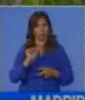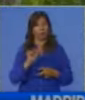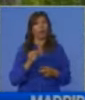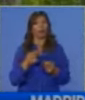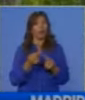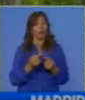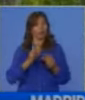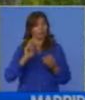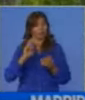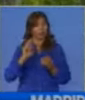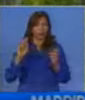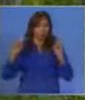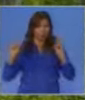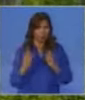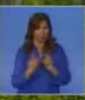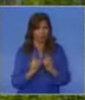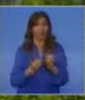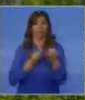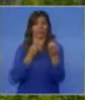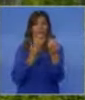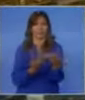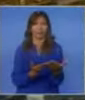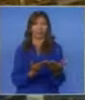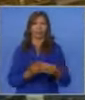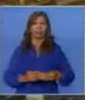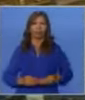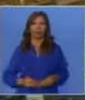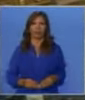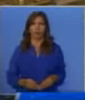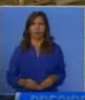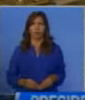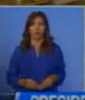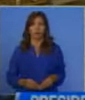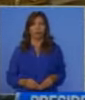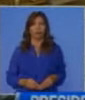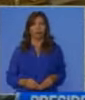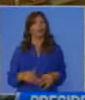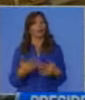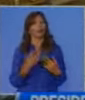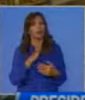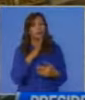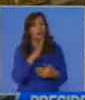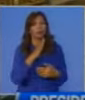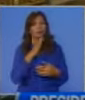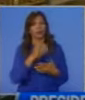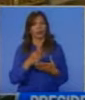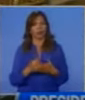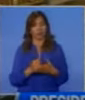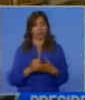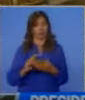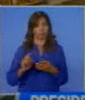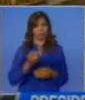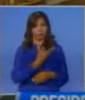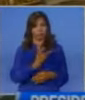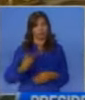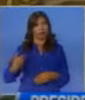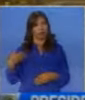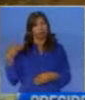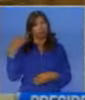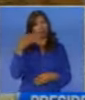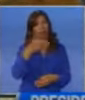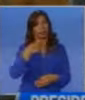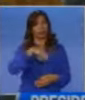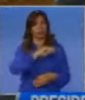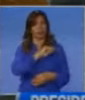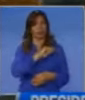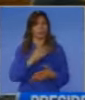continuación, un resumen de lo que ha sido hasta el momento esta jornada. Como se acostumbra en el protocolo, cuando un primer mandatario visita España, aun